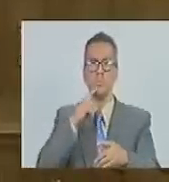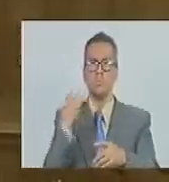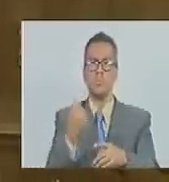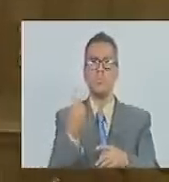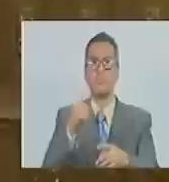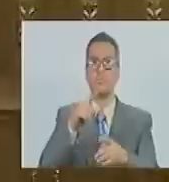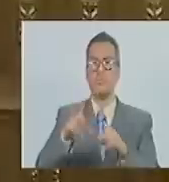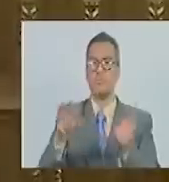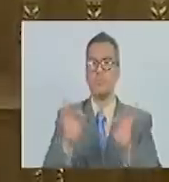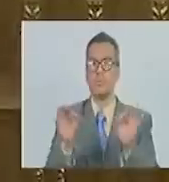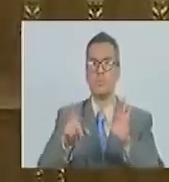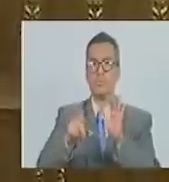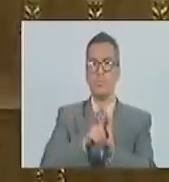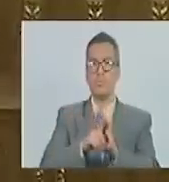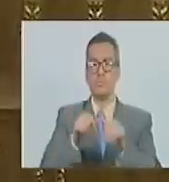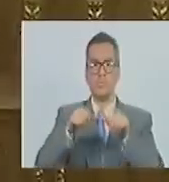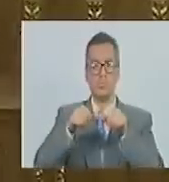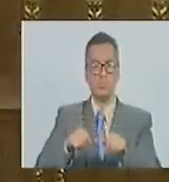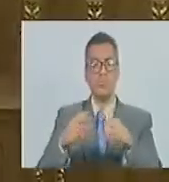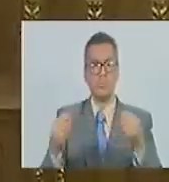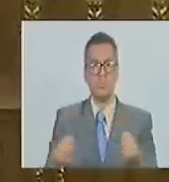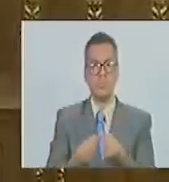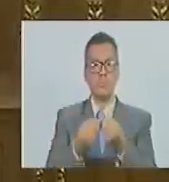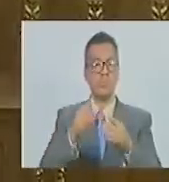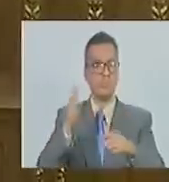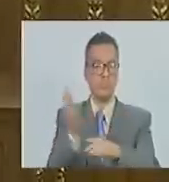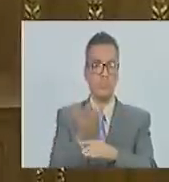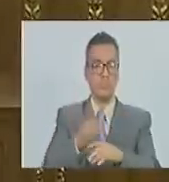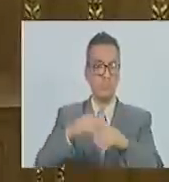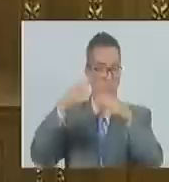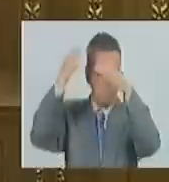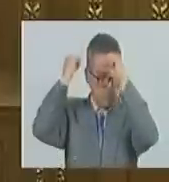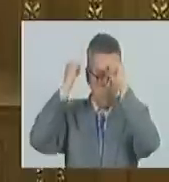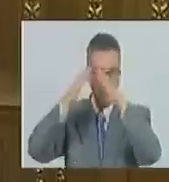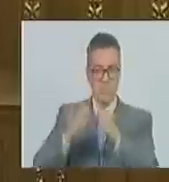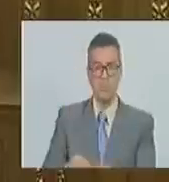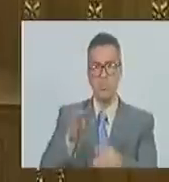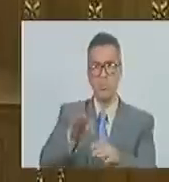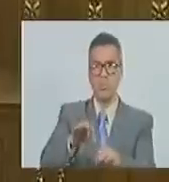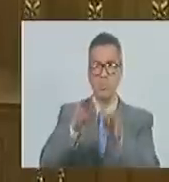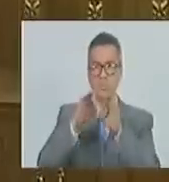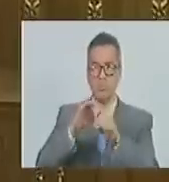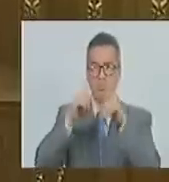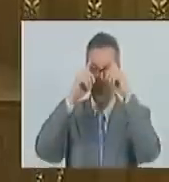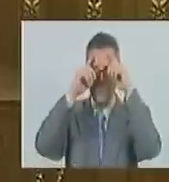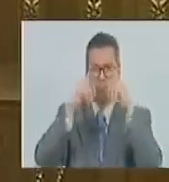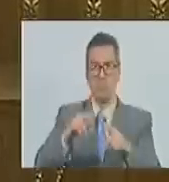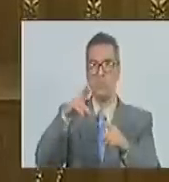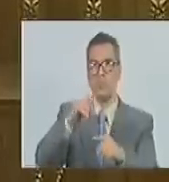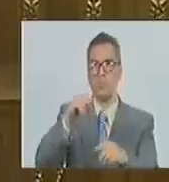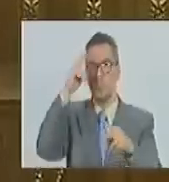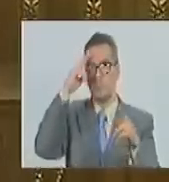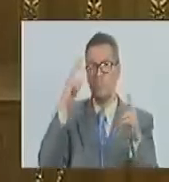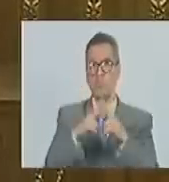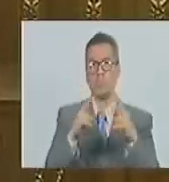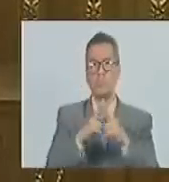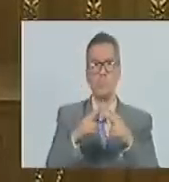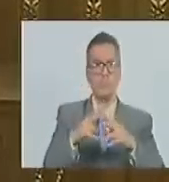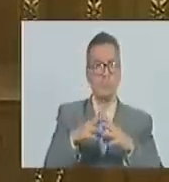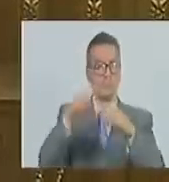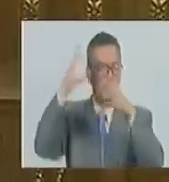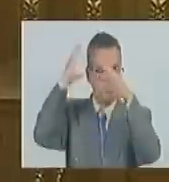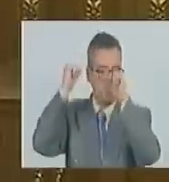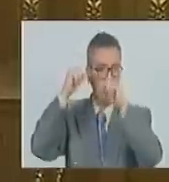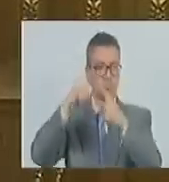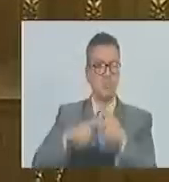e ilegal que mantiene contra el diplomático Alex Saab, emitió como veredicto el no reconocimiento de la